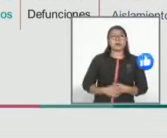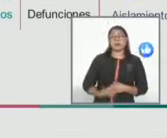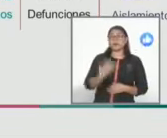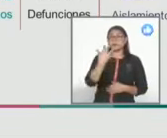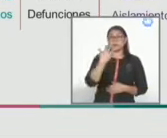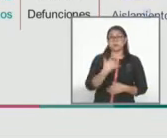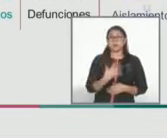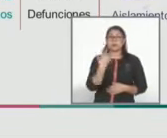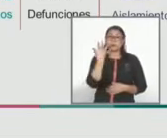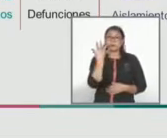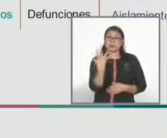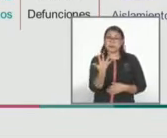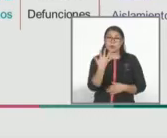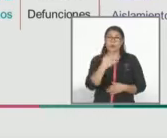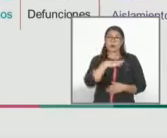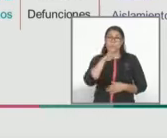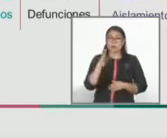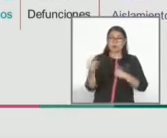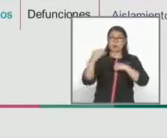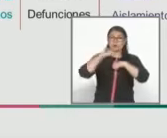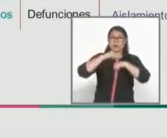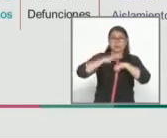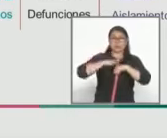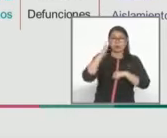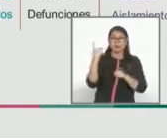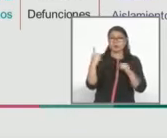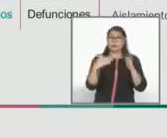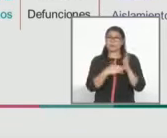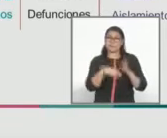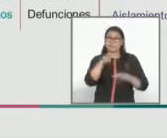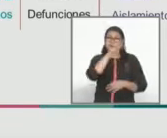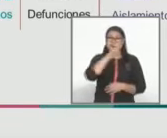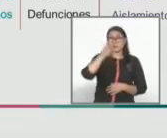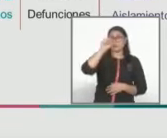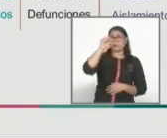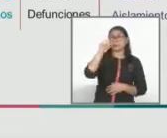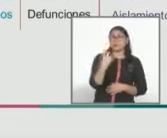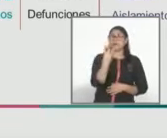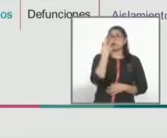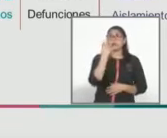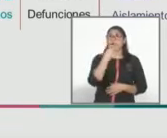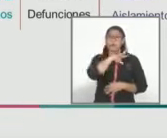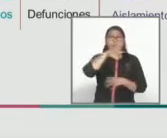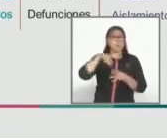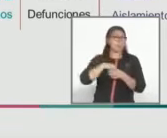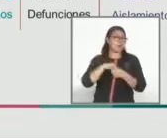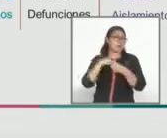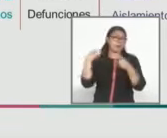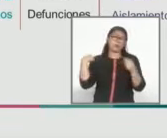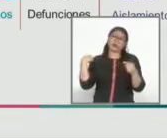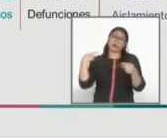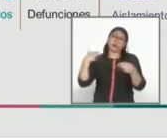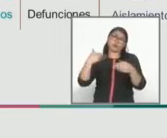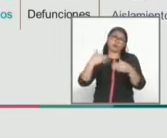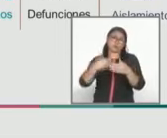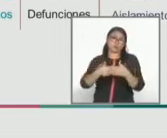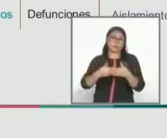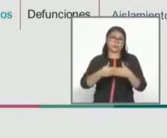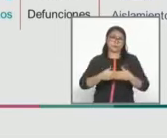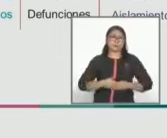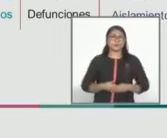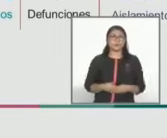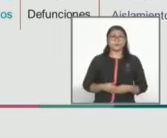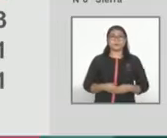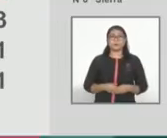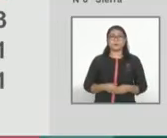5 defunciones para dar un total de 1.364 en toda la jornada en nuestro estado. En